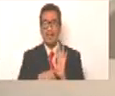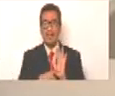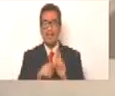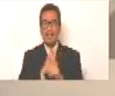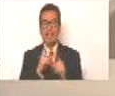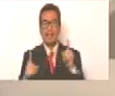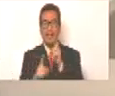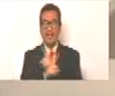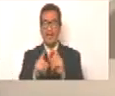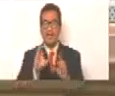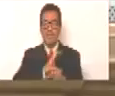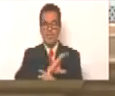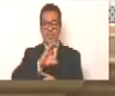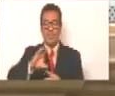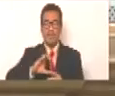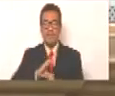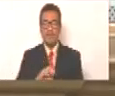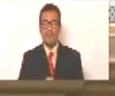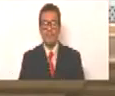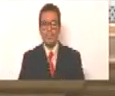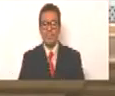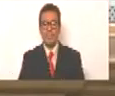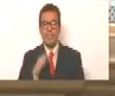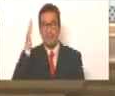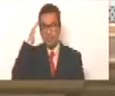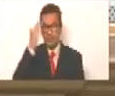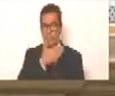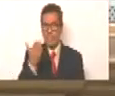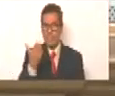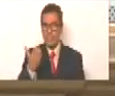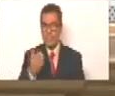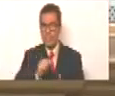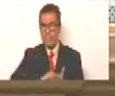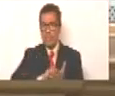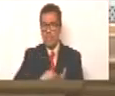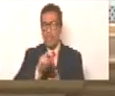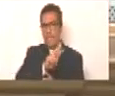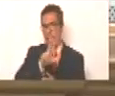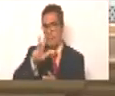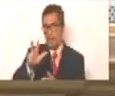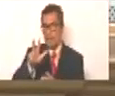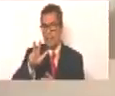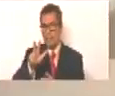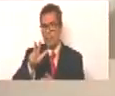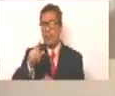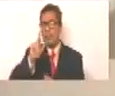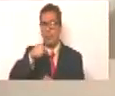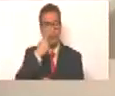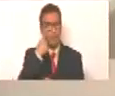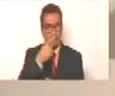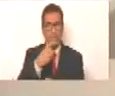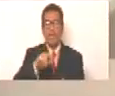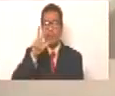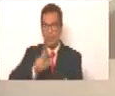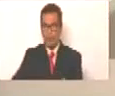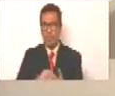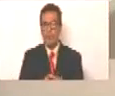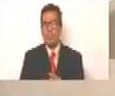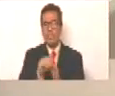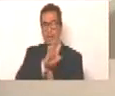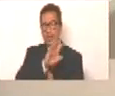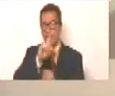todo, señor presidente. En consideración, el artículo 23 queda aprobado. Siguiente. 51º, se